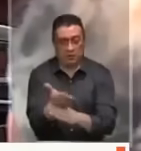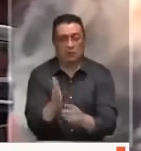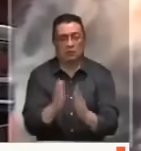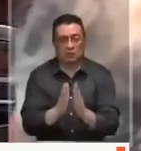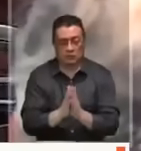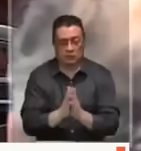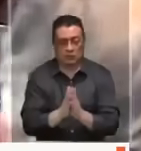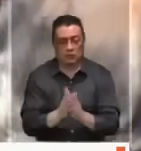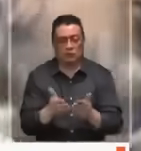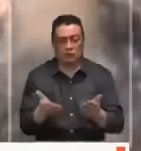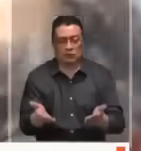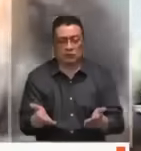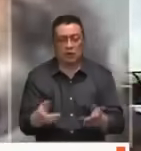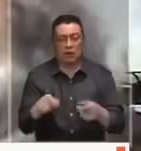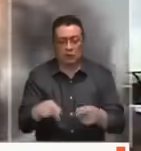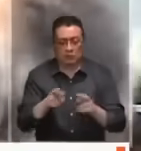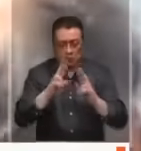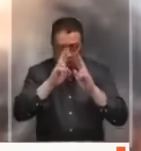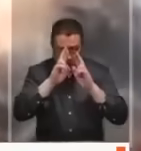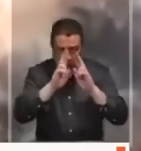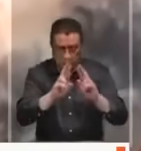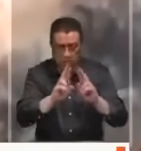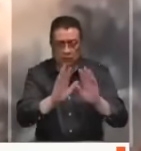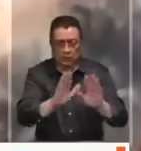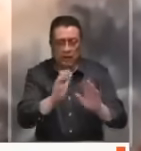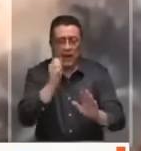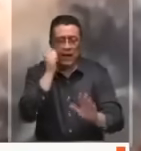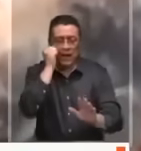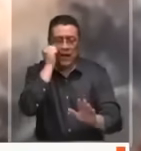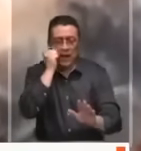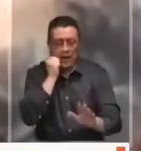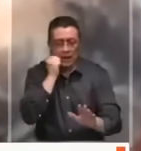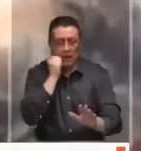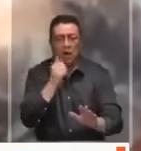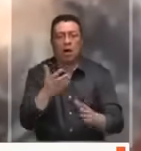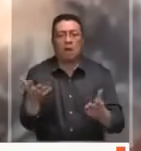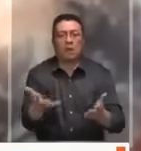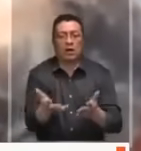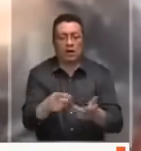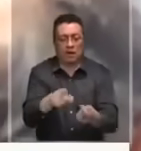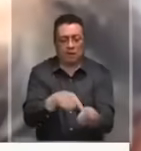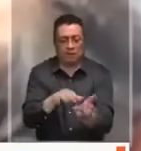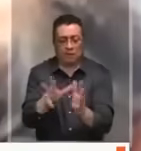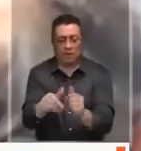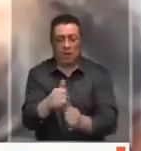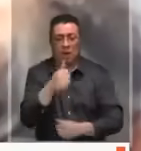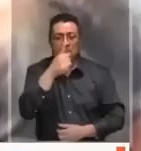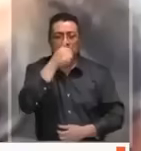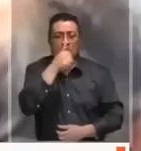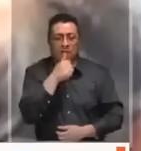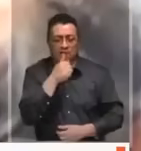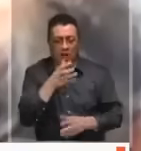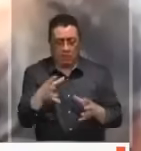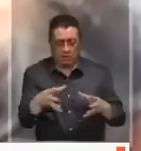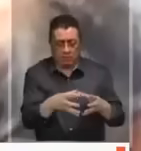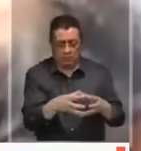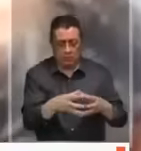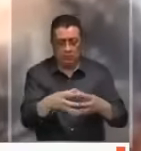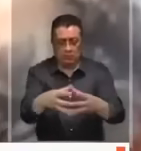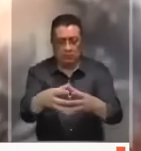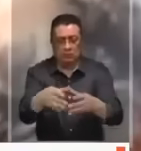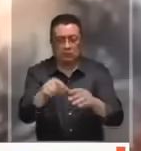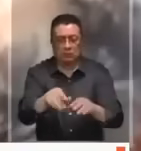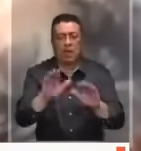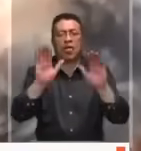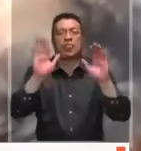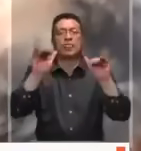tengamos un respeto, un cariño, para que la familia en forma privada pueda tener una ceremonia de